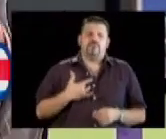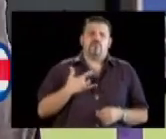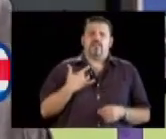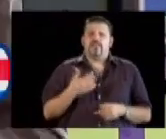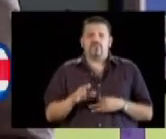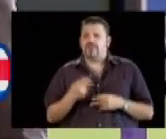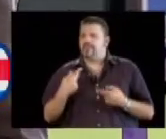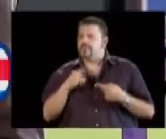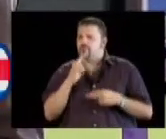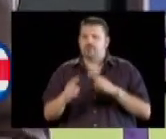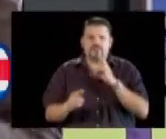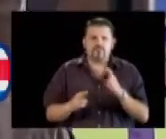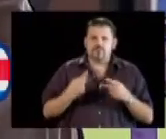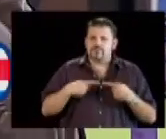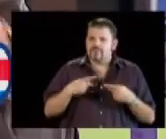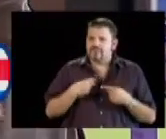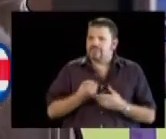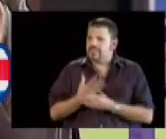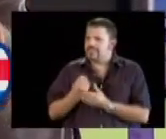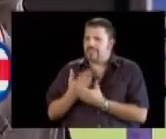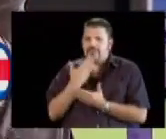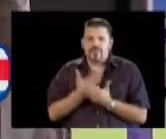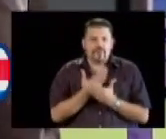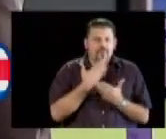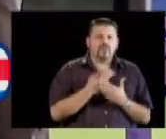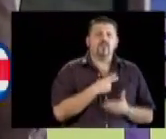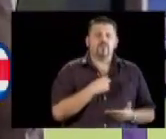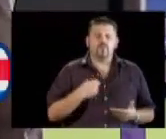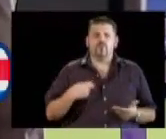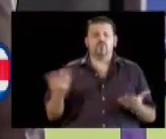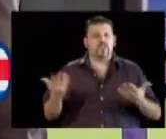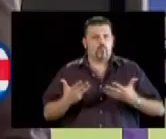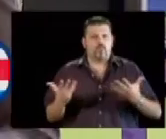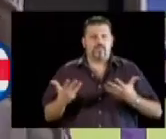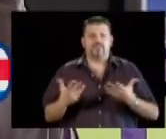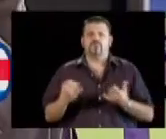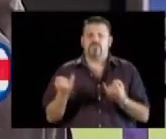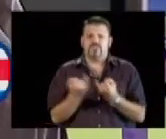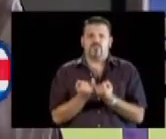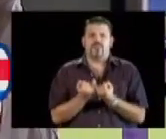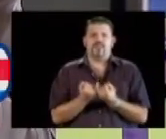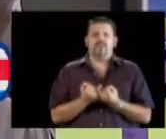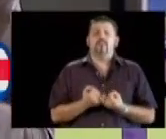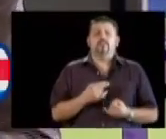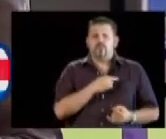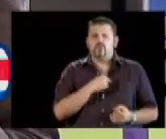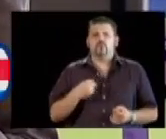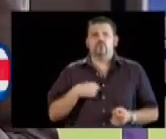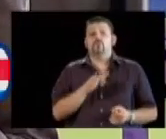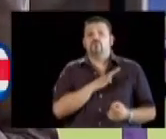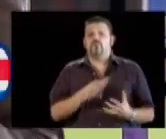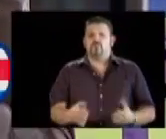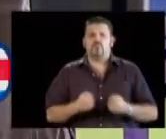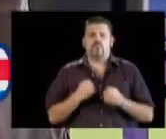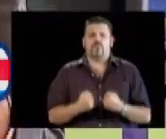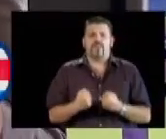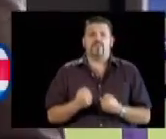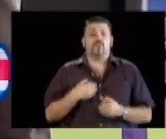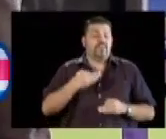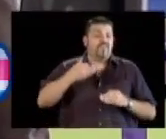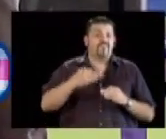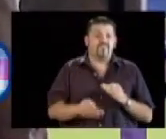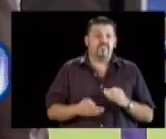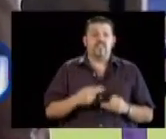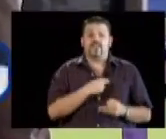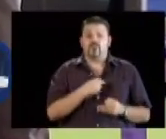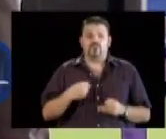enamorando de la gente que tenía esos resultados. Y esto es lo que ha hecho que esta bola de nieve crezca. Nos fuimos empoderando y a final de cuentas hemos llegado a